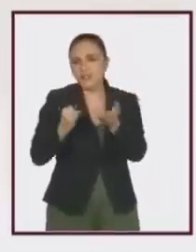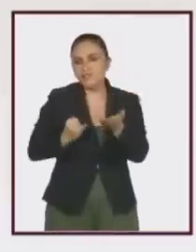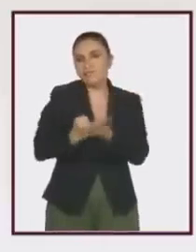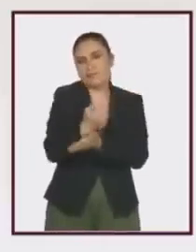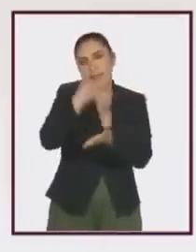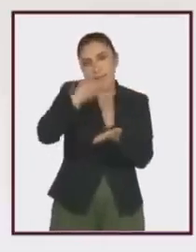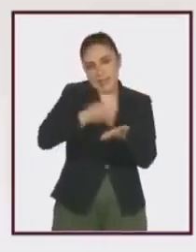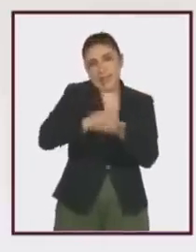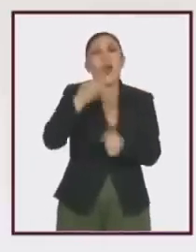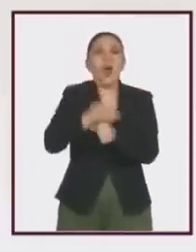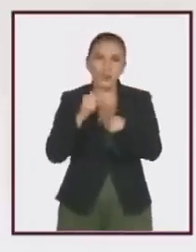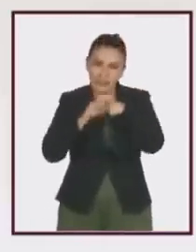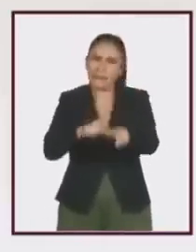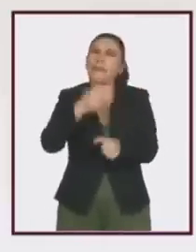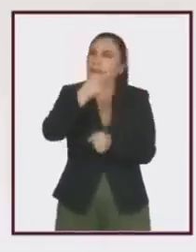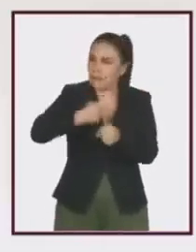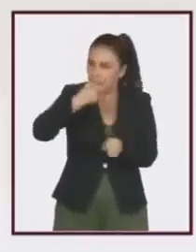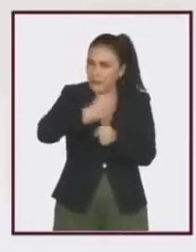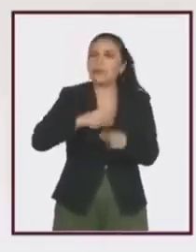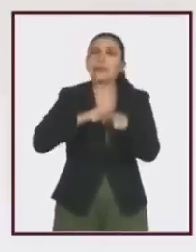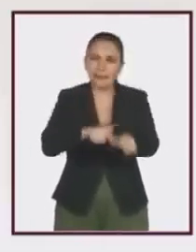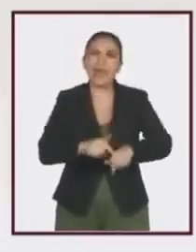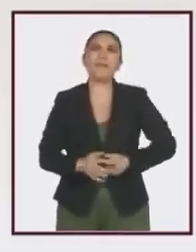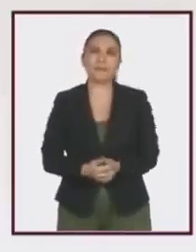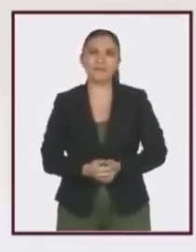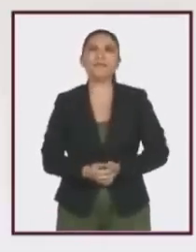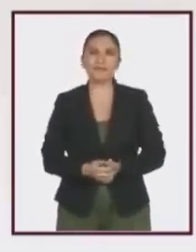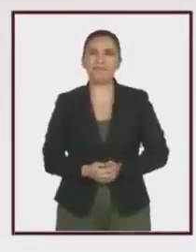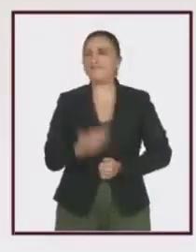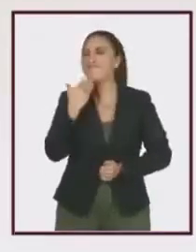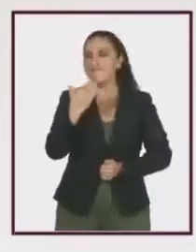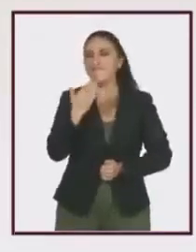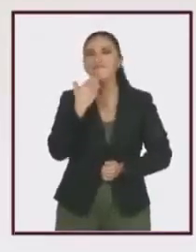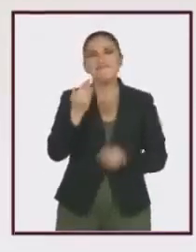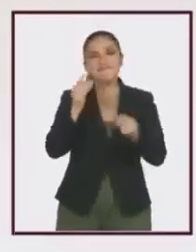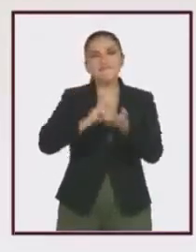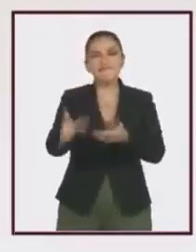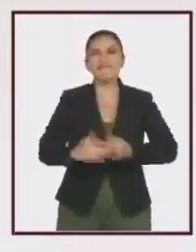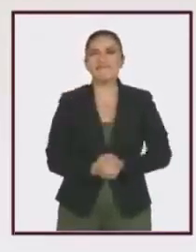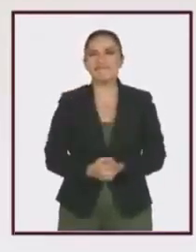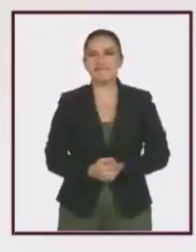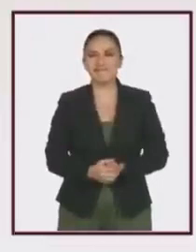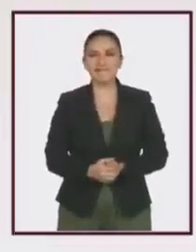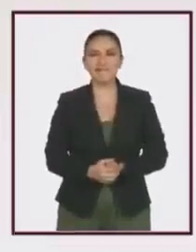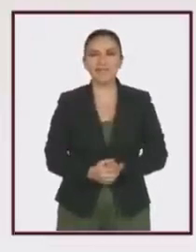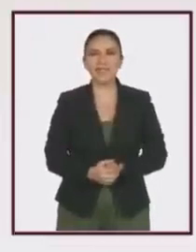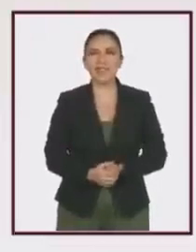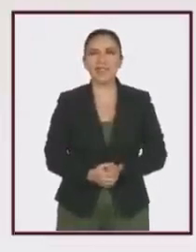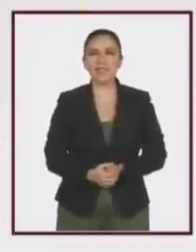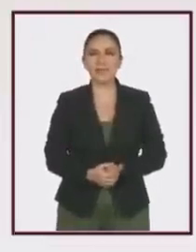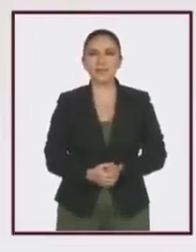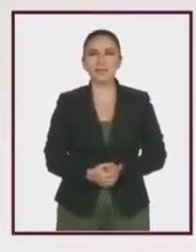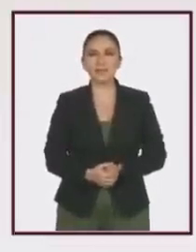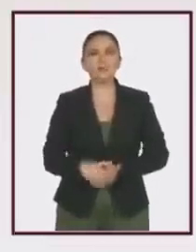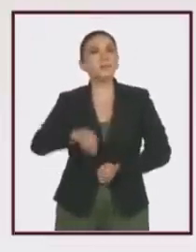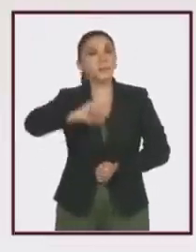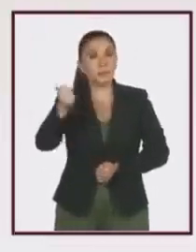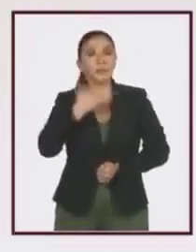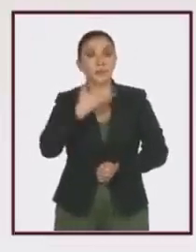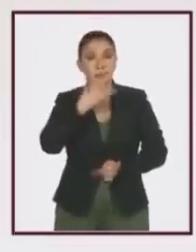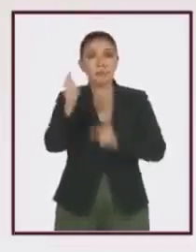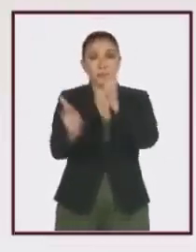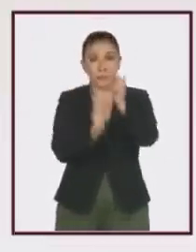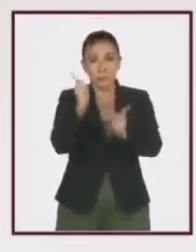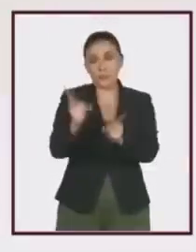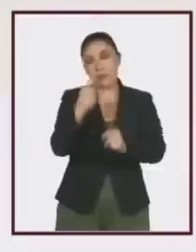definitivas. En eso estamos trabajando. Perfecto, maestra Xóchitl. Tenemos una pregunta